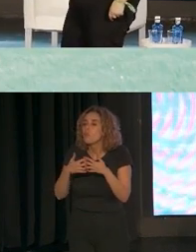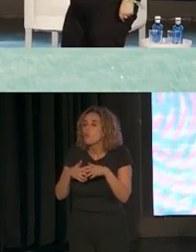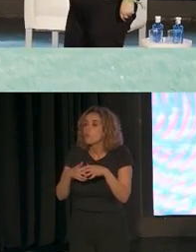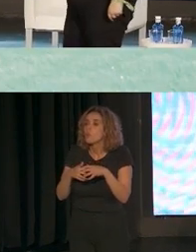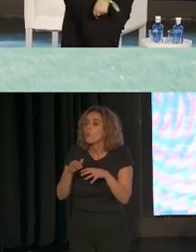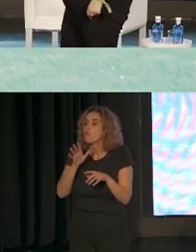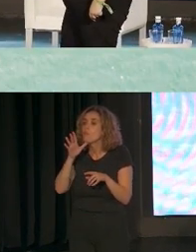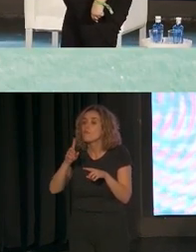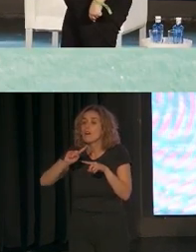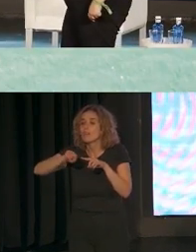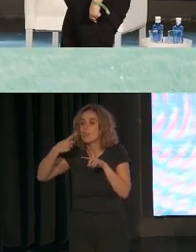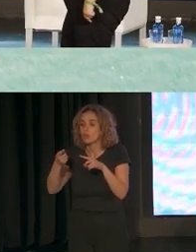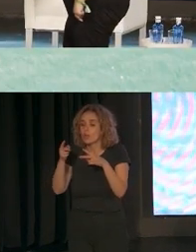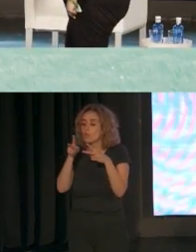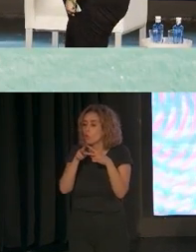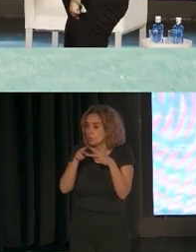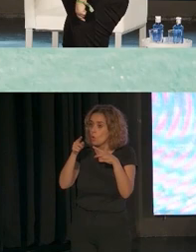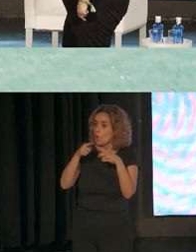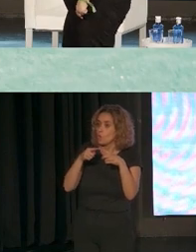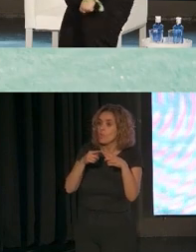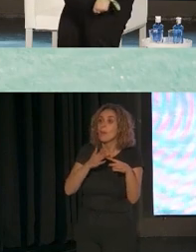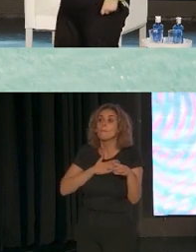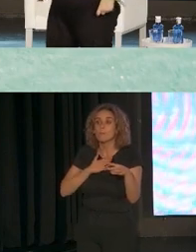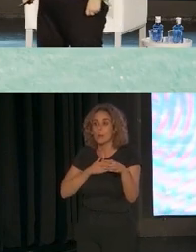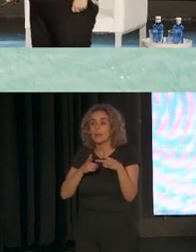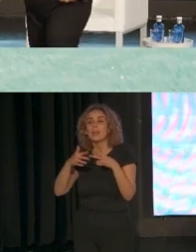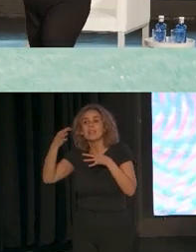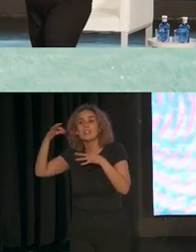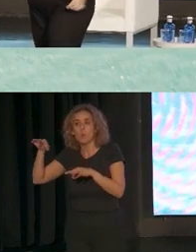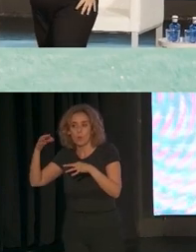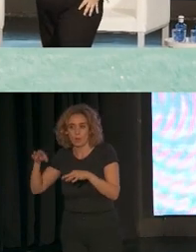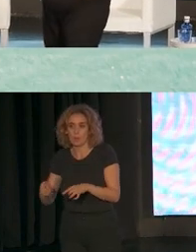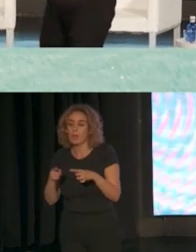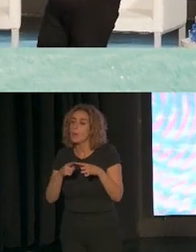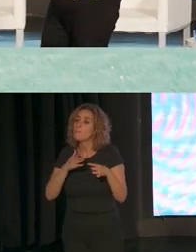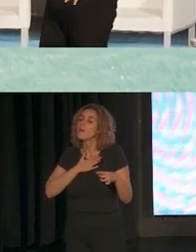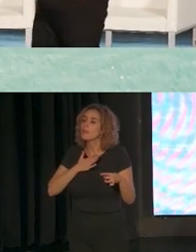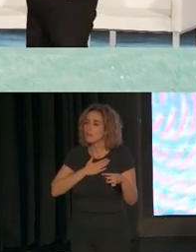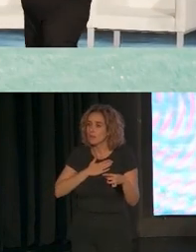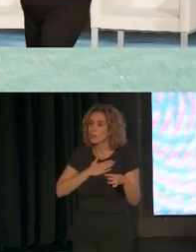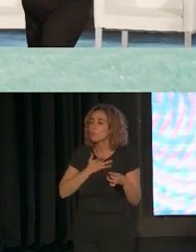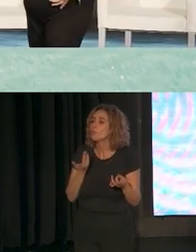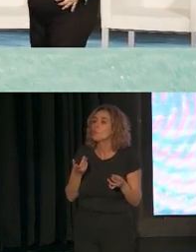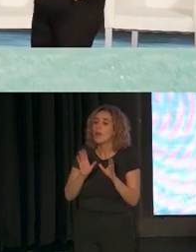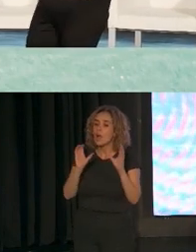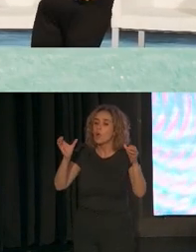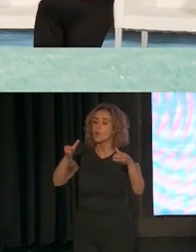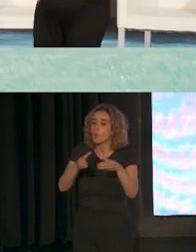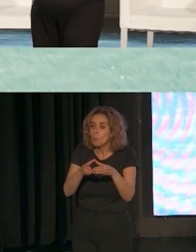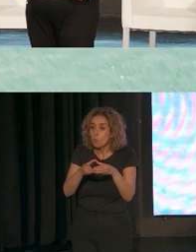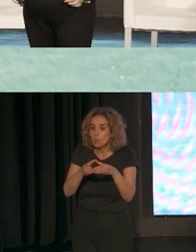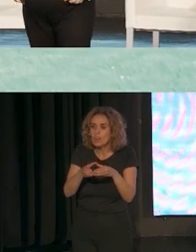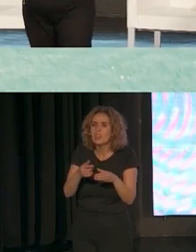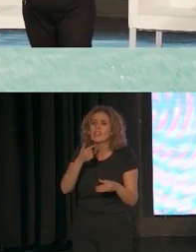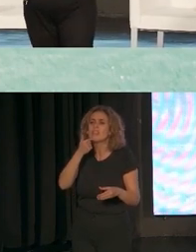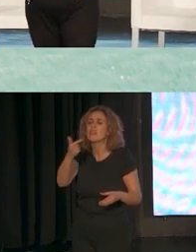dos factores el factor de pertenencia y el factor de singularidad el factor de pertenencia es cuando la comunidad y el grupo